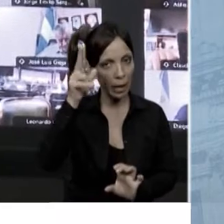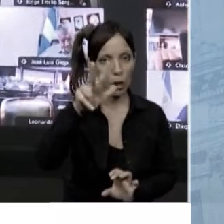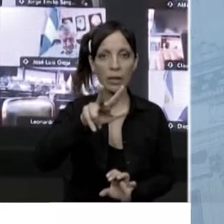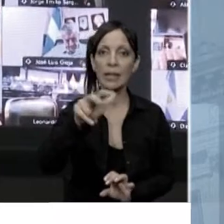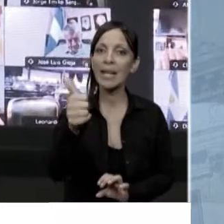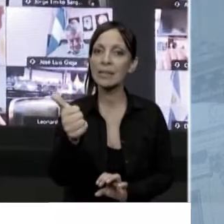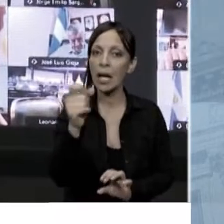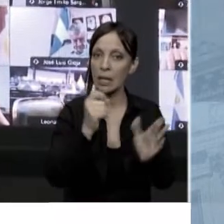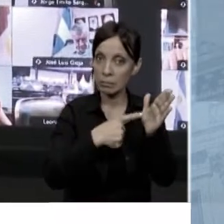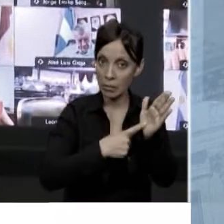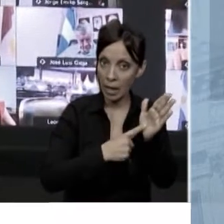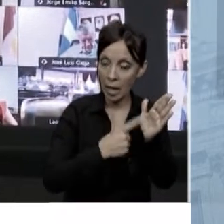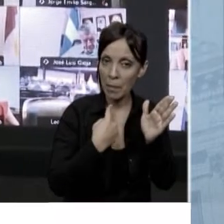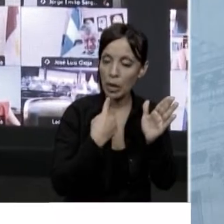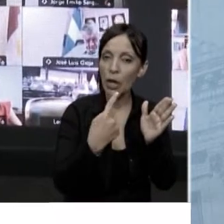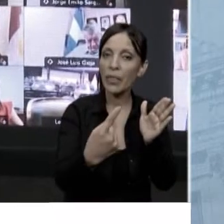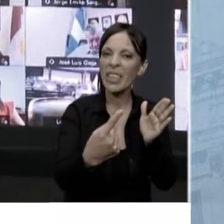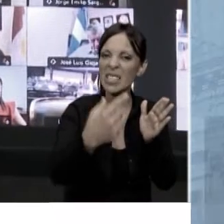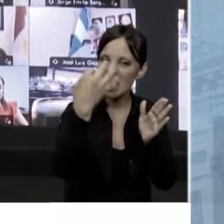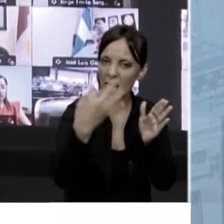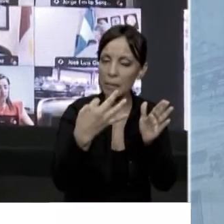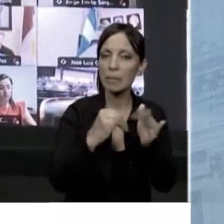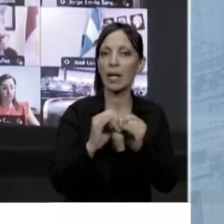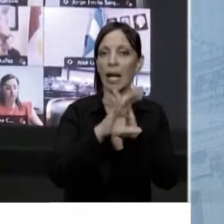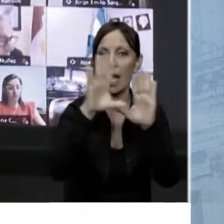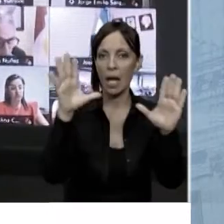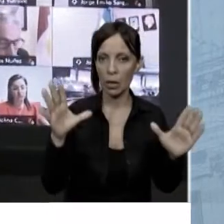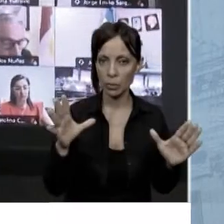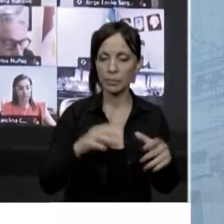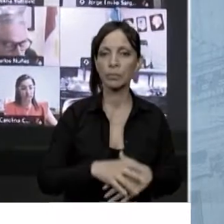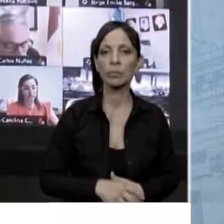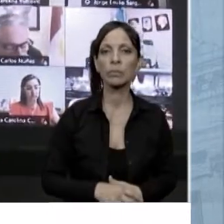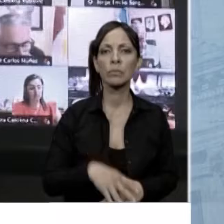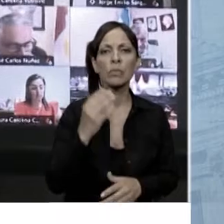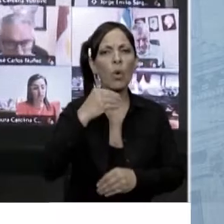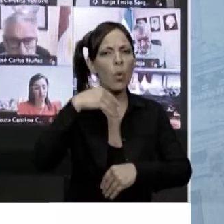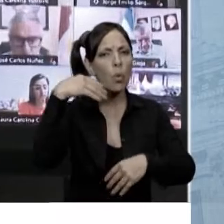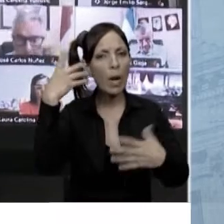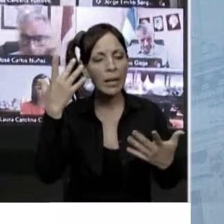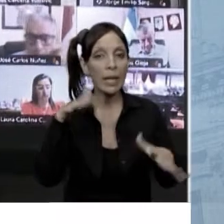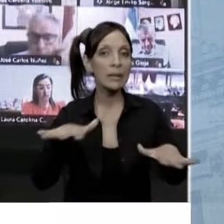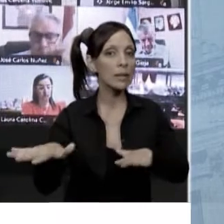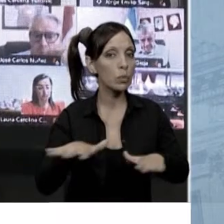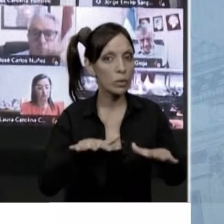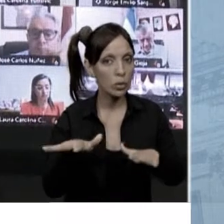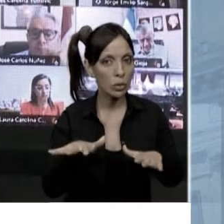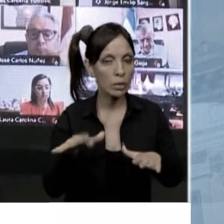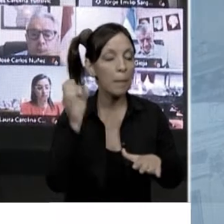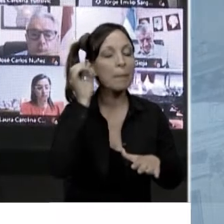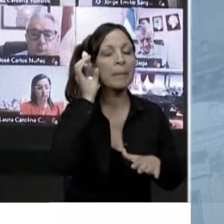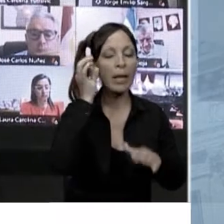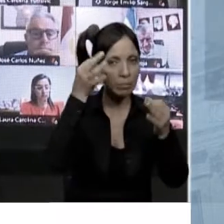36 del reglamento dice en forma expresa, en cualquiera de los casos,